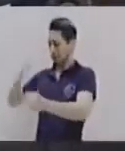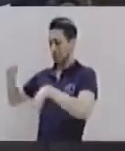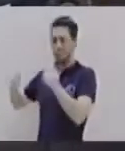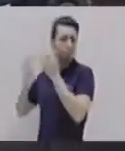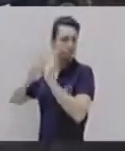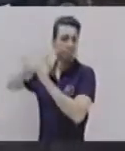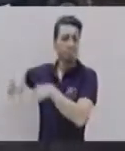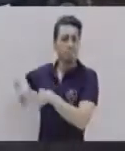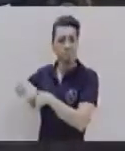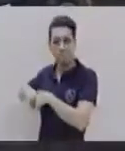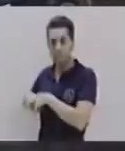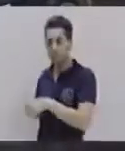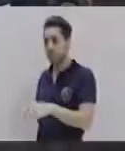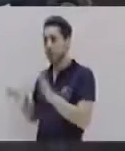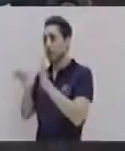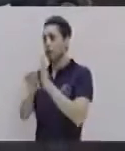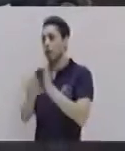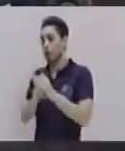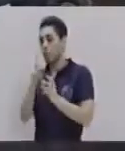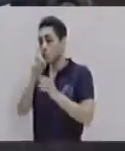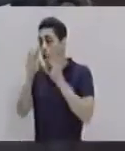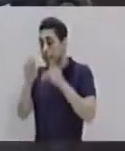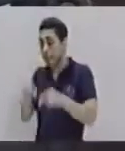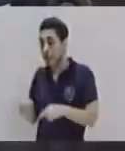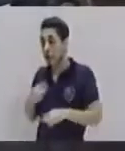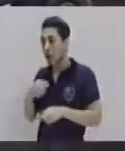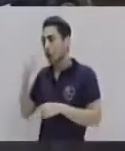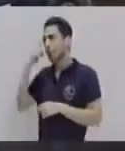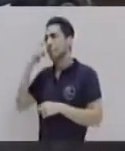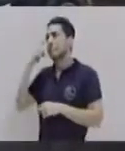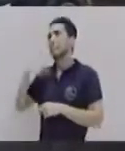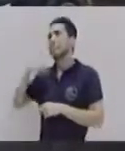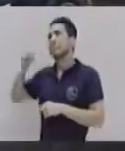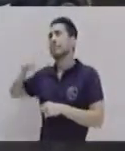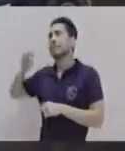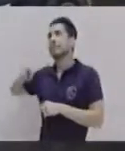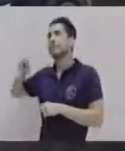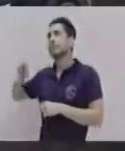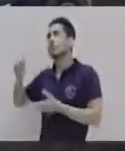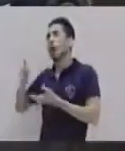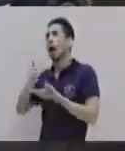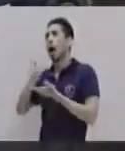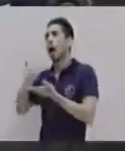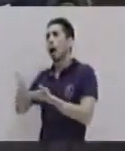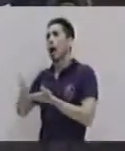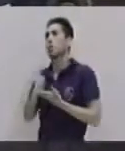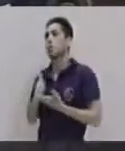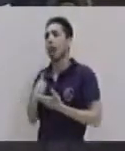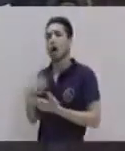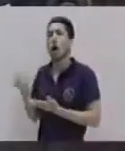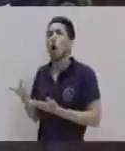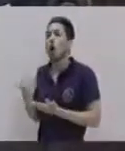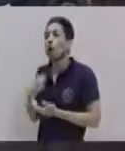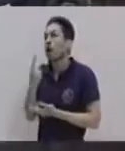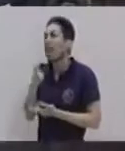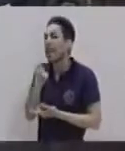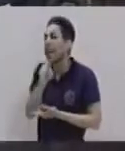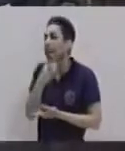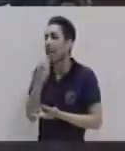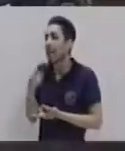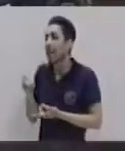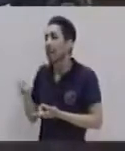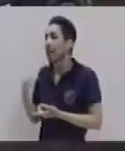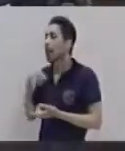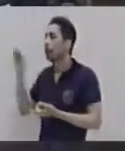demás, ¿verdad? Supongamos que hay una persona que se da cuenta que necesita ayuda. ¿A quién le podría pedir ayuda en ese caso? Por